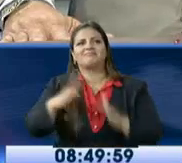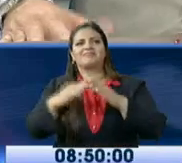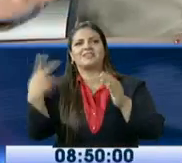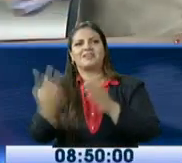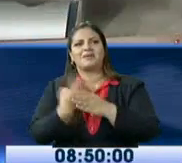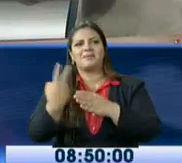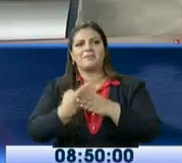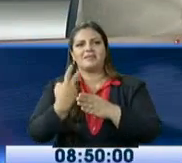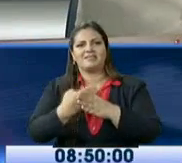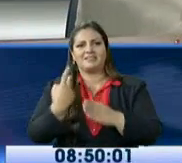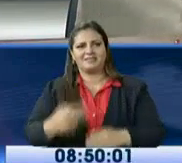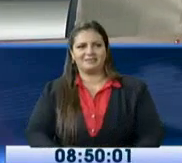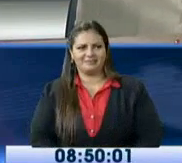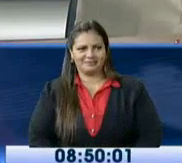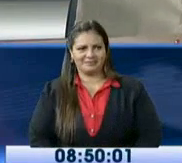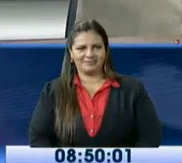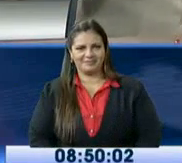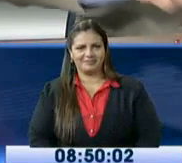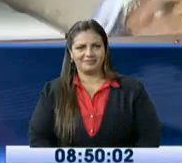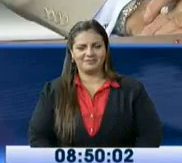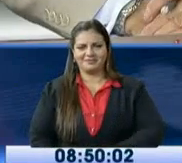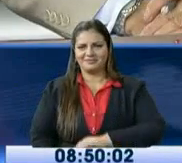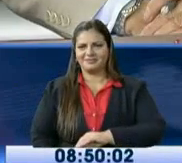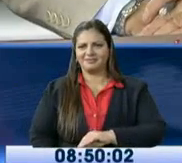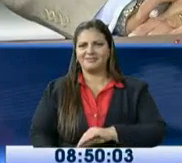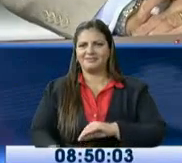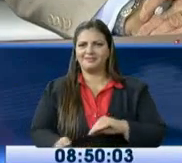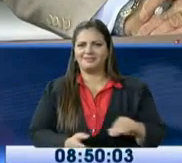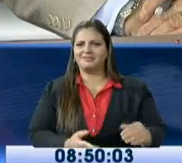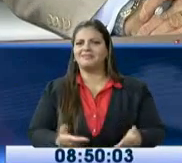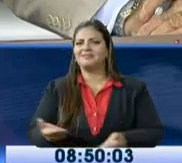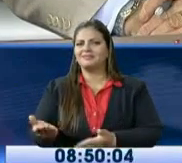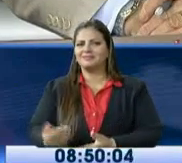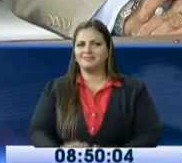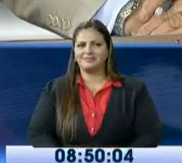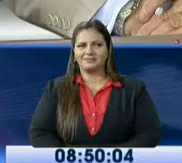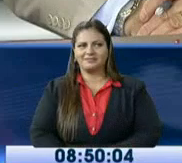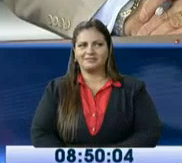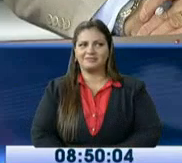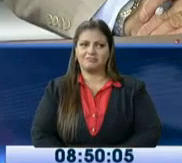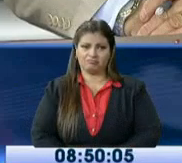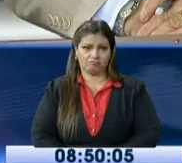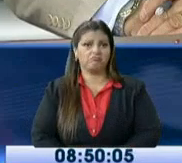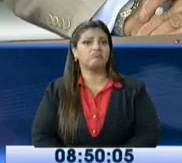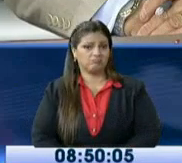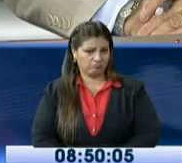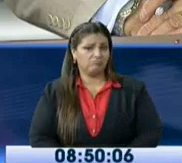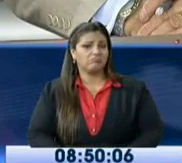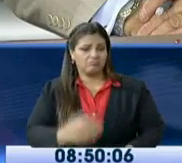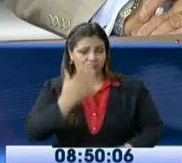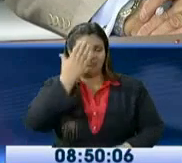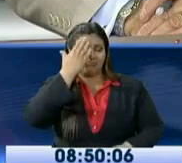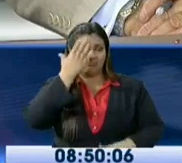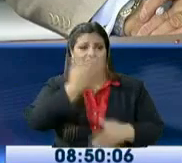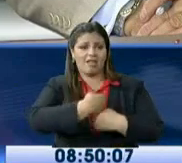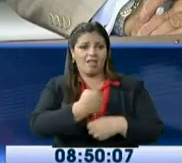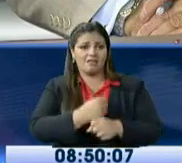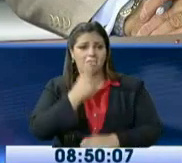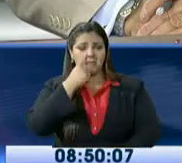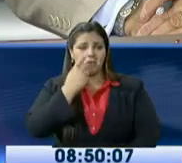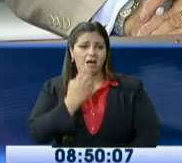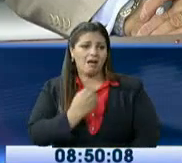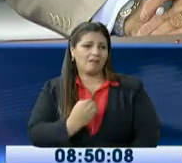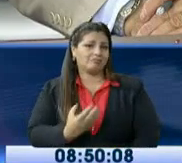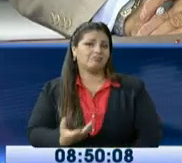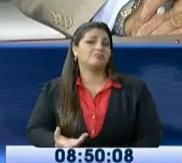Enrique se las sabe todas para preparar un pan de Pascua. Enrique. Ah, eso sí, yo ahora ya emprendí. ¿Qué tal? Hola, buenos días, Hugo,